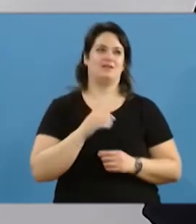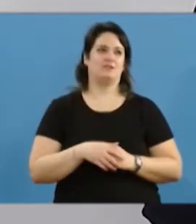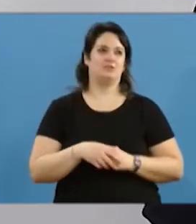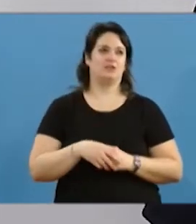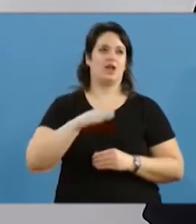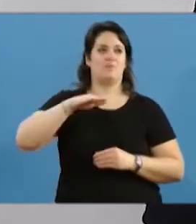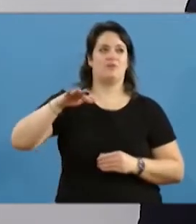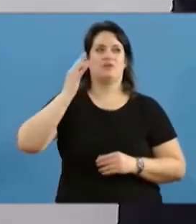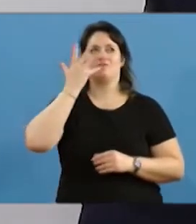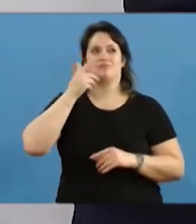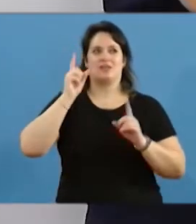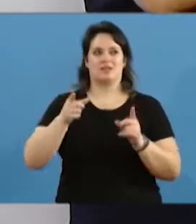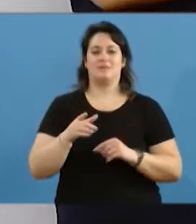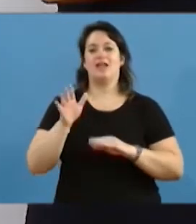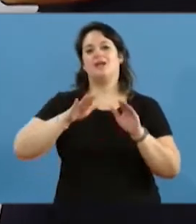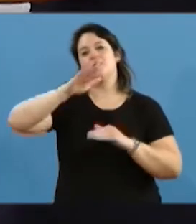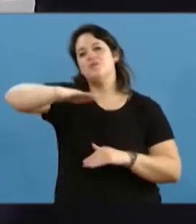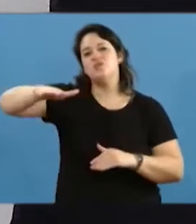más pequeñitos también los hacen con